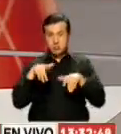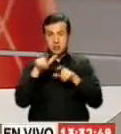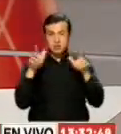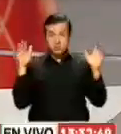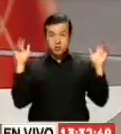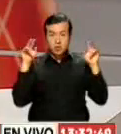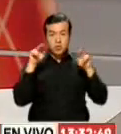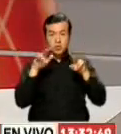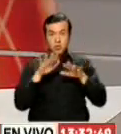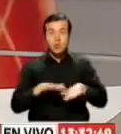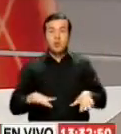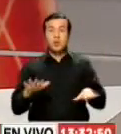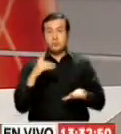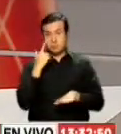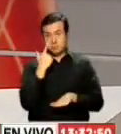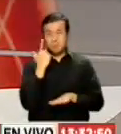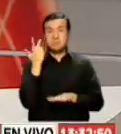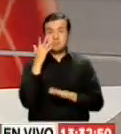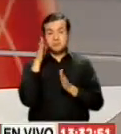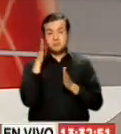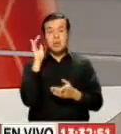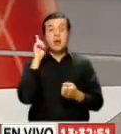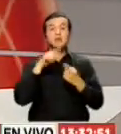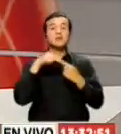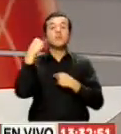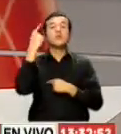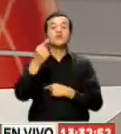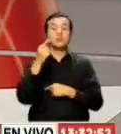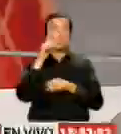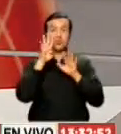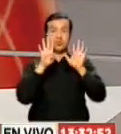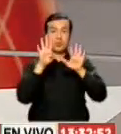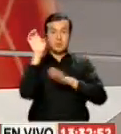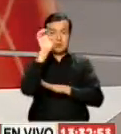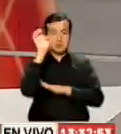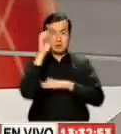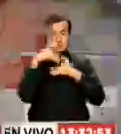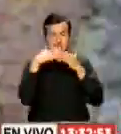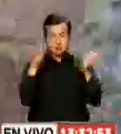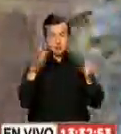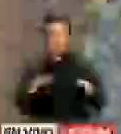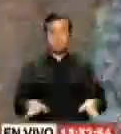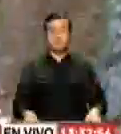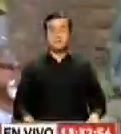dieron cita a esta propuesta, que se atenderá hasta el próximo 9 de enero.